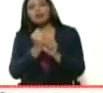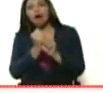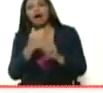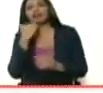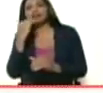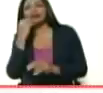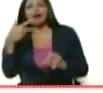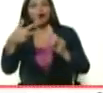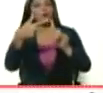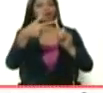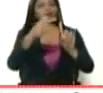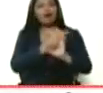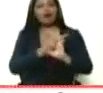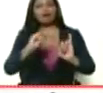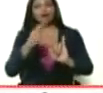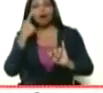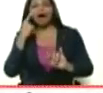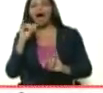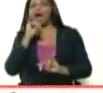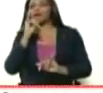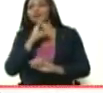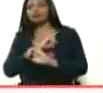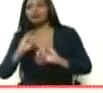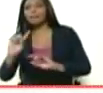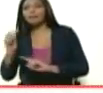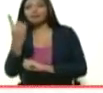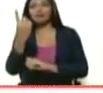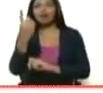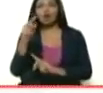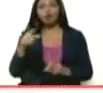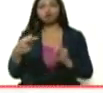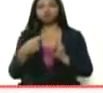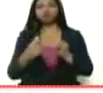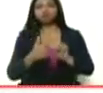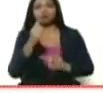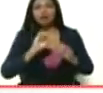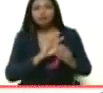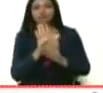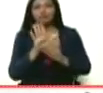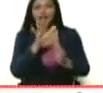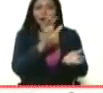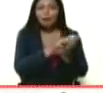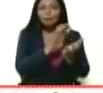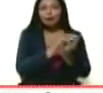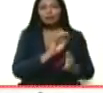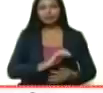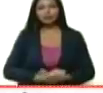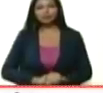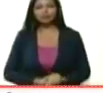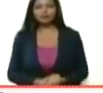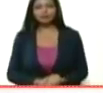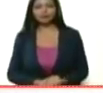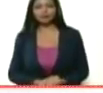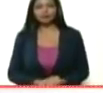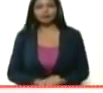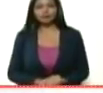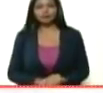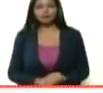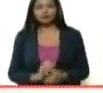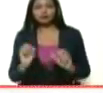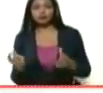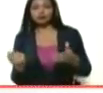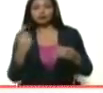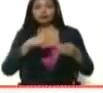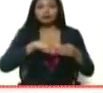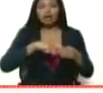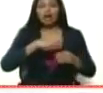donde ya se había reportado el primer caso positivo en el estado Nueva Esparta. Fue ingresado al hospital